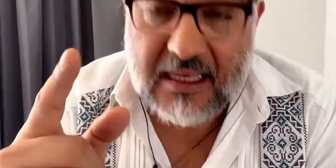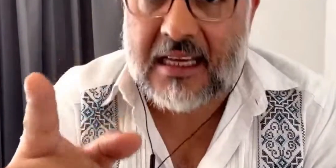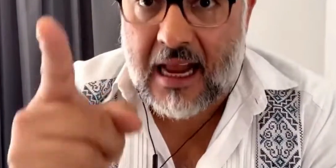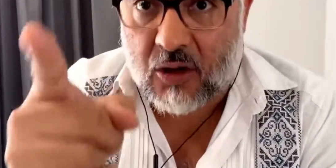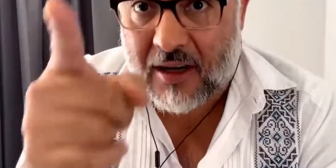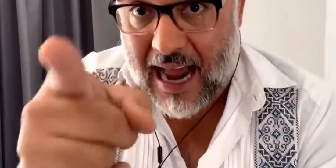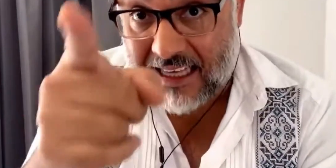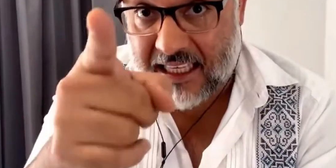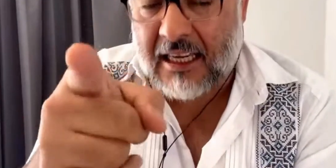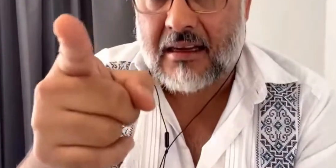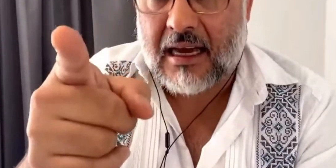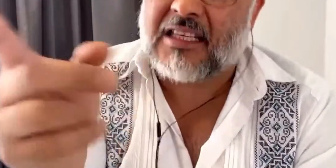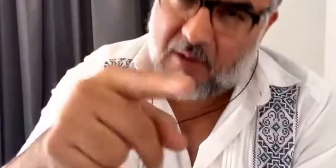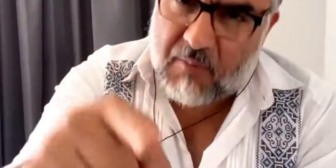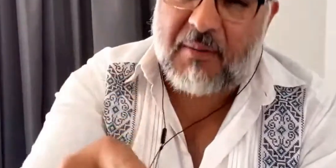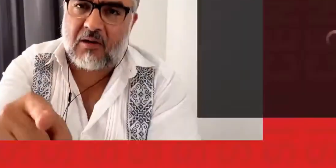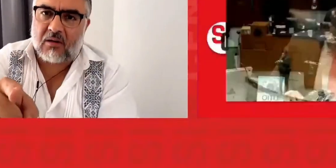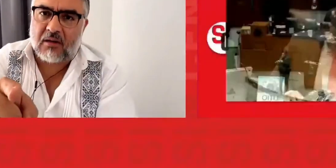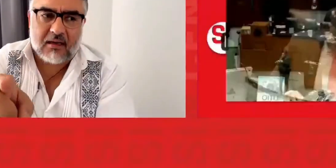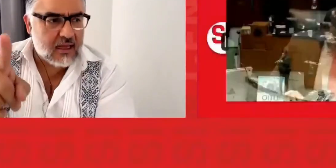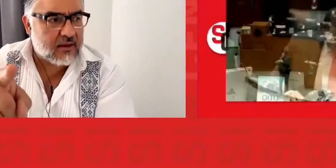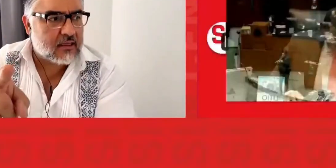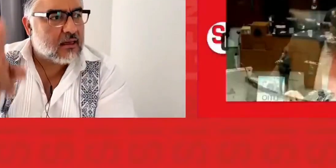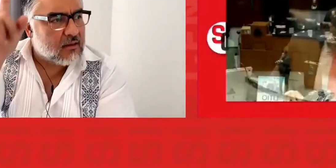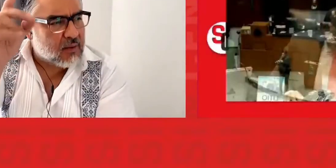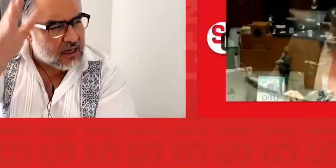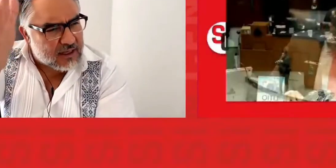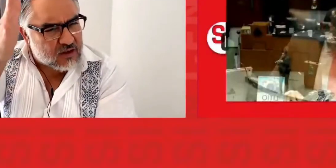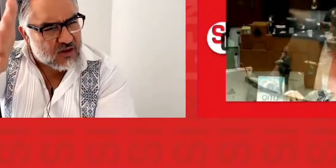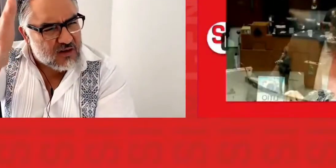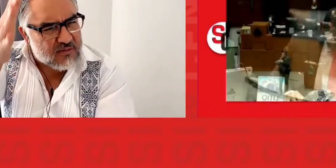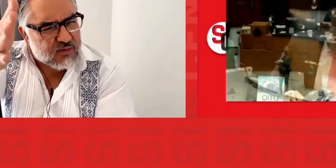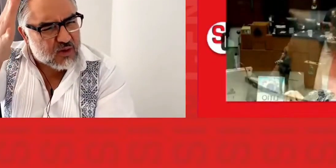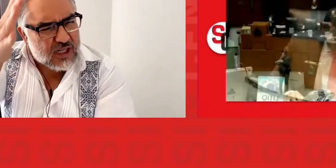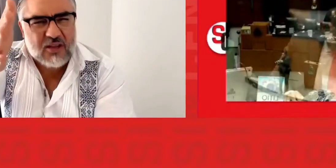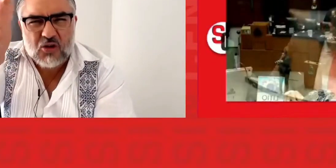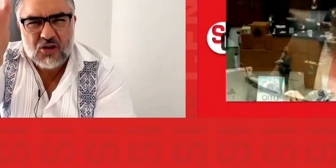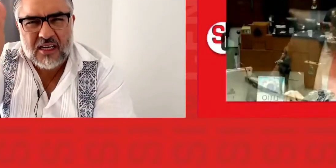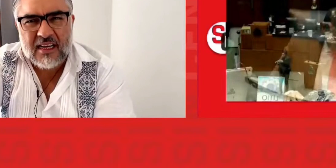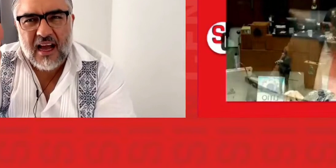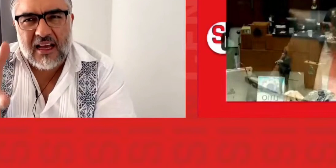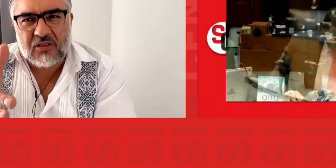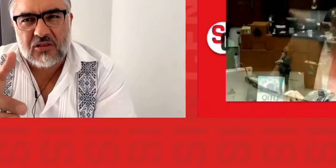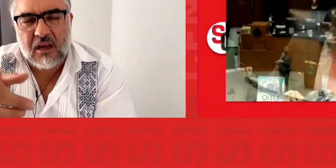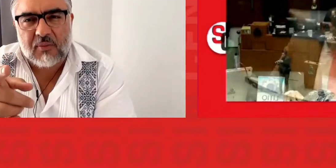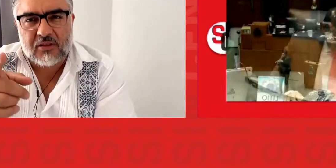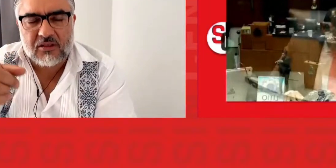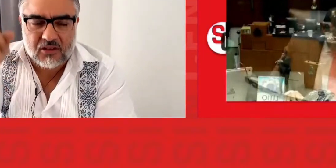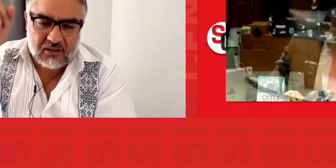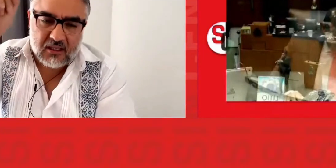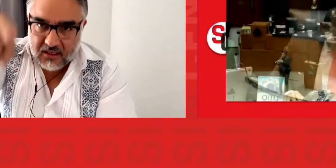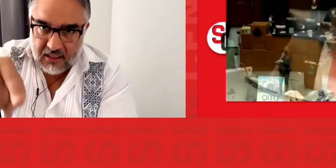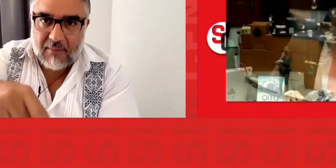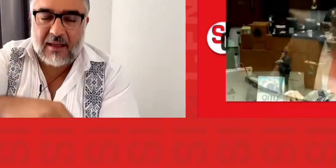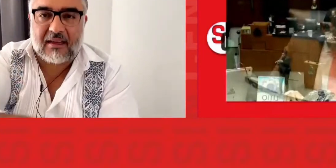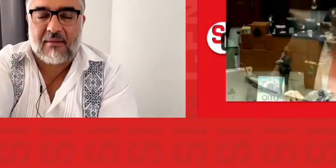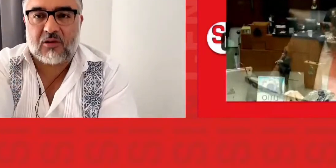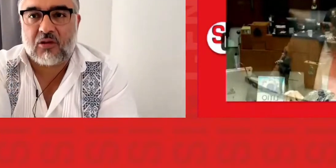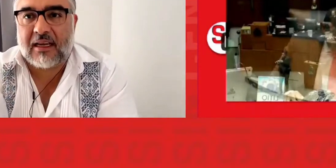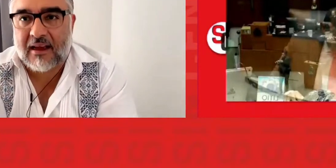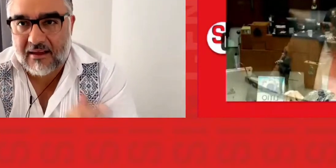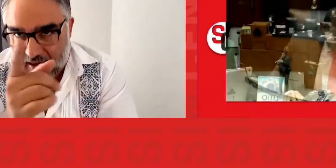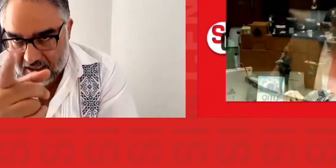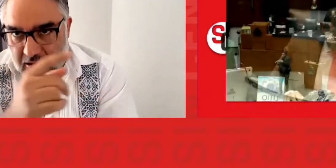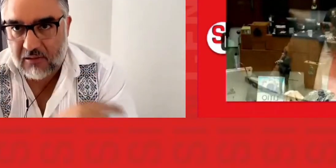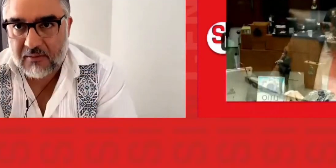Antares Vázquez Alatorre, así, échamelo primero, David, para ver cómo le puso en la torre a estos de la oposición y ya platicamos